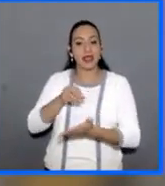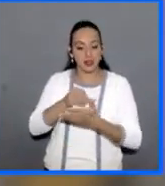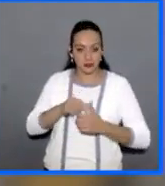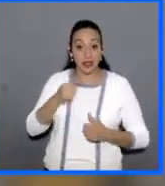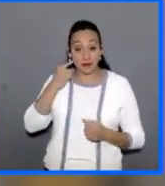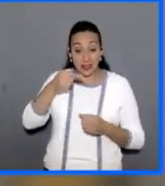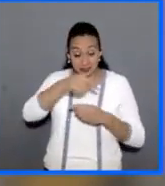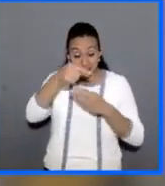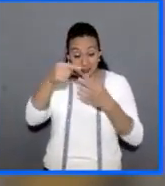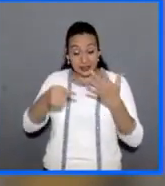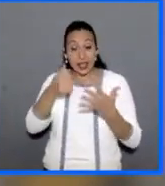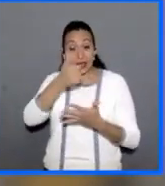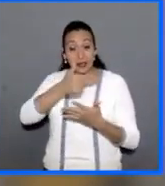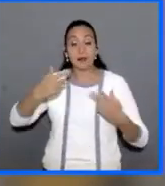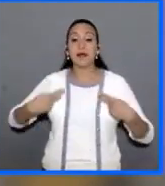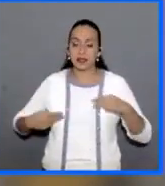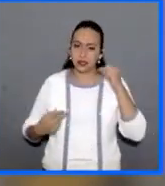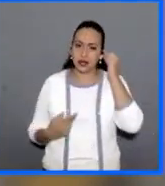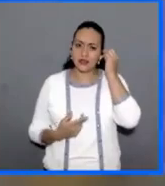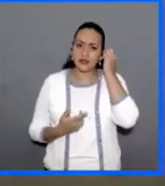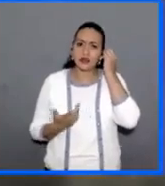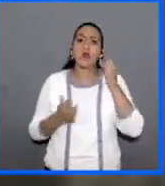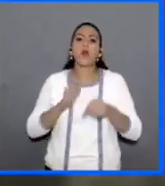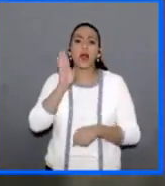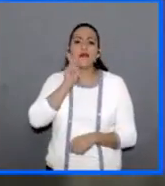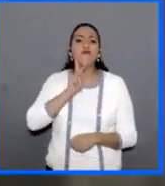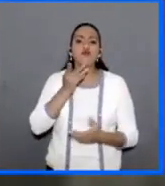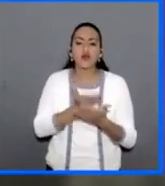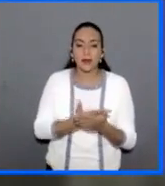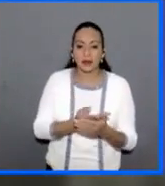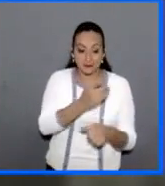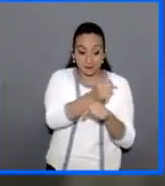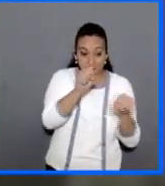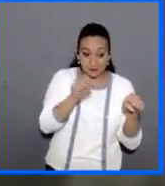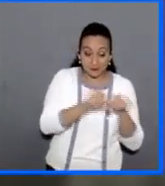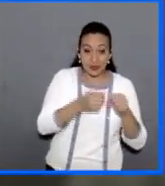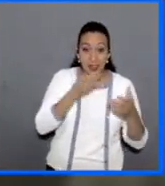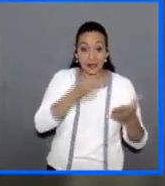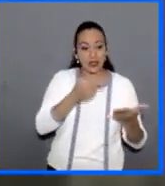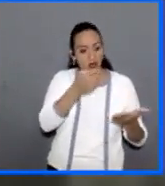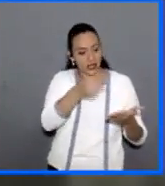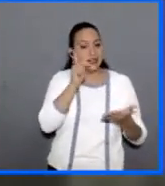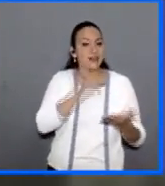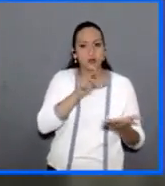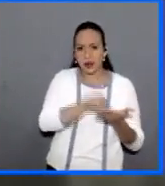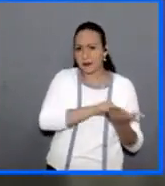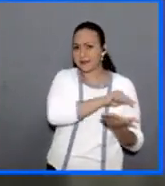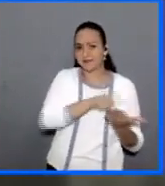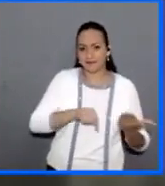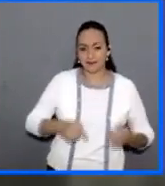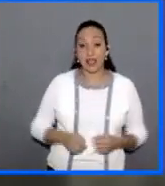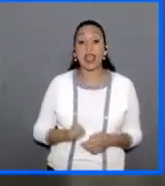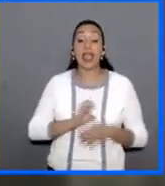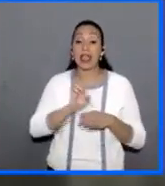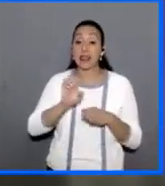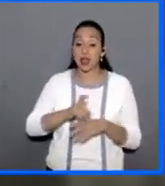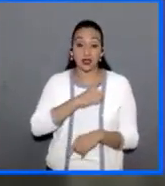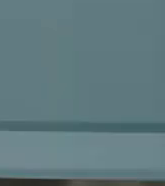acusaciones se sustentan en las pruebas que la primera sala de la Corte declaró nulas, por lo que debe eliminarse de